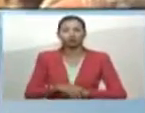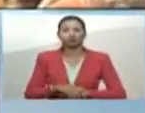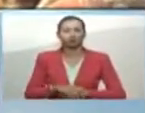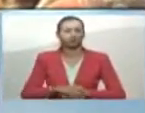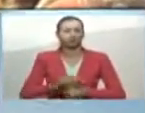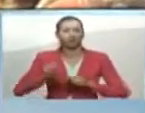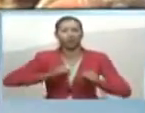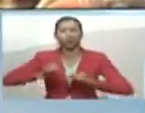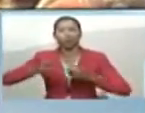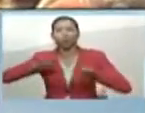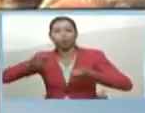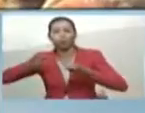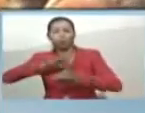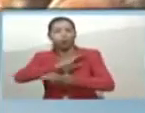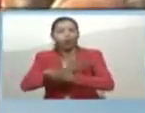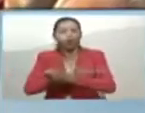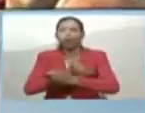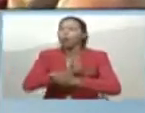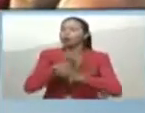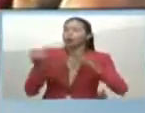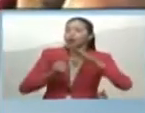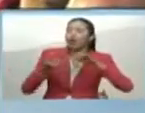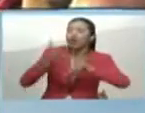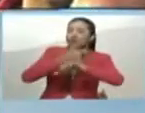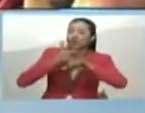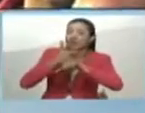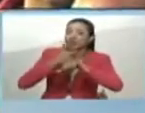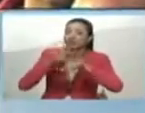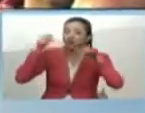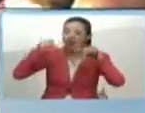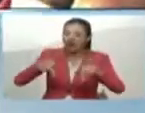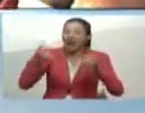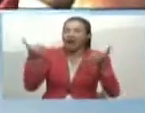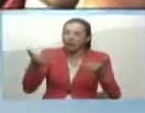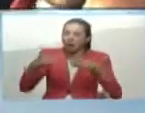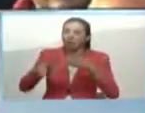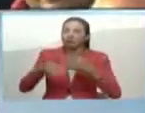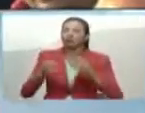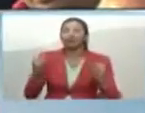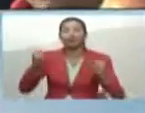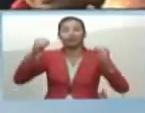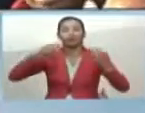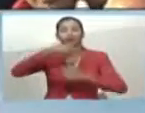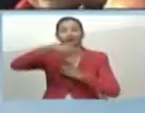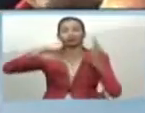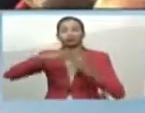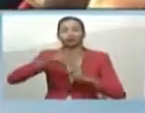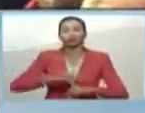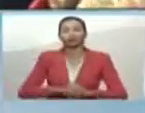todas las instancias de gobierno a partir de este momento. ¡Que viva la revolución!